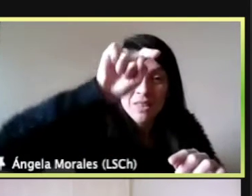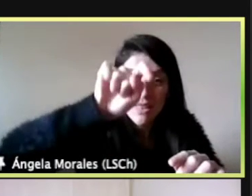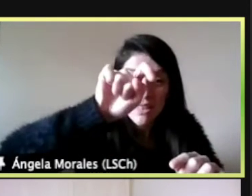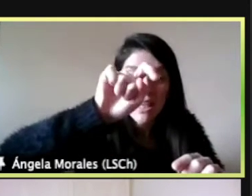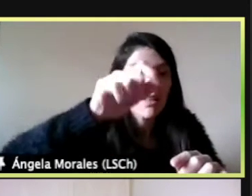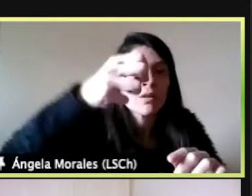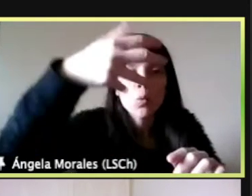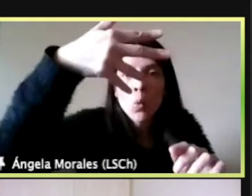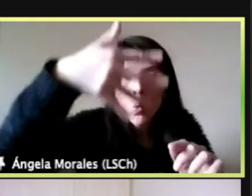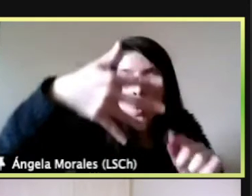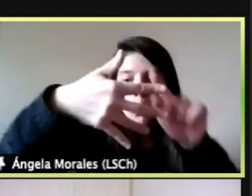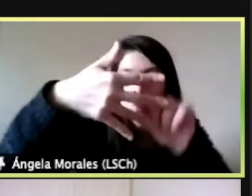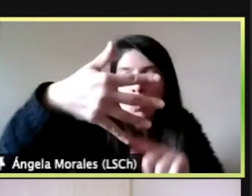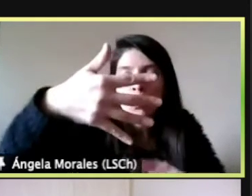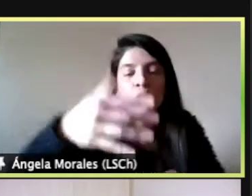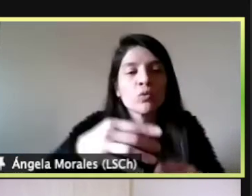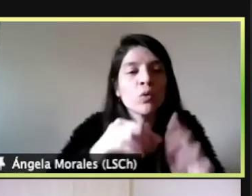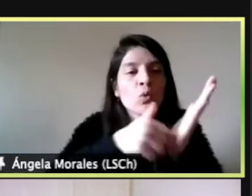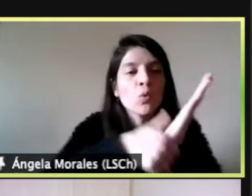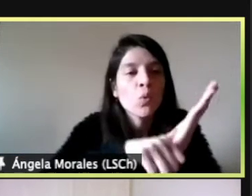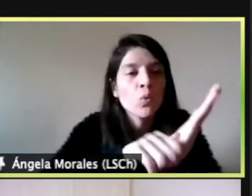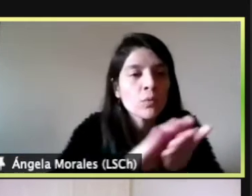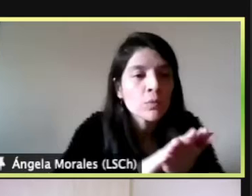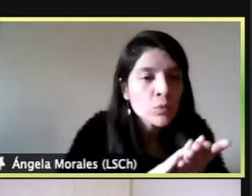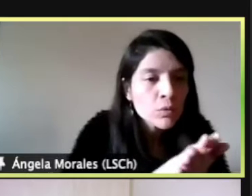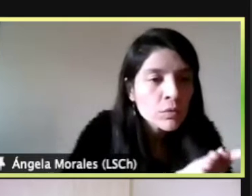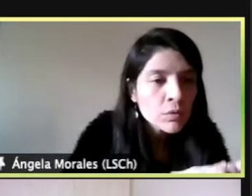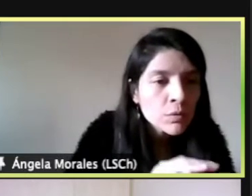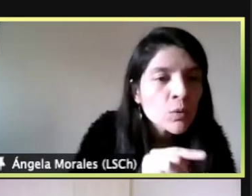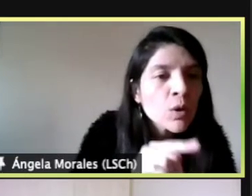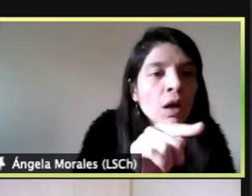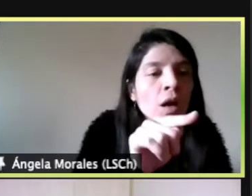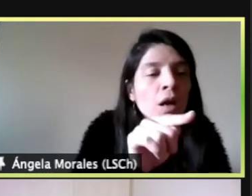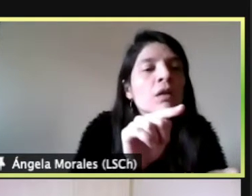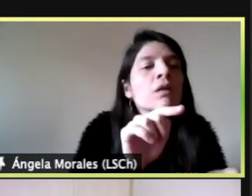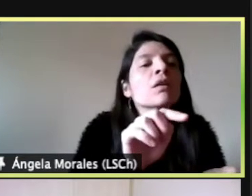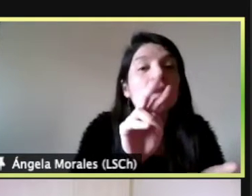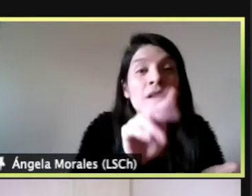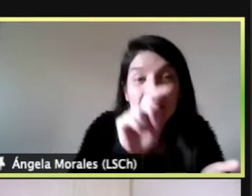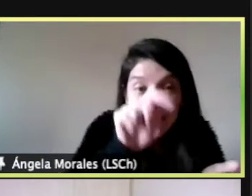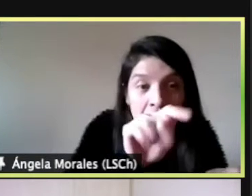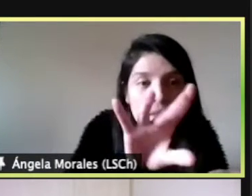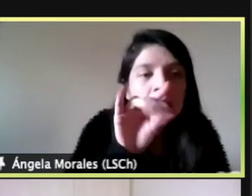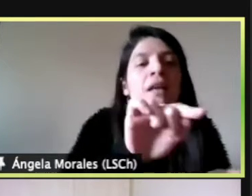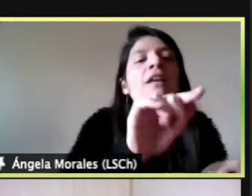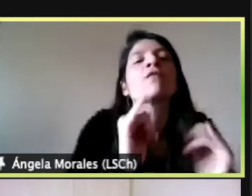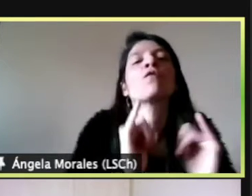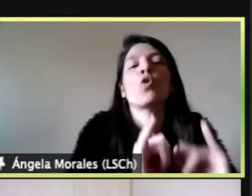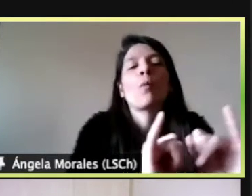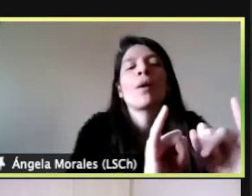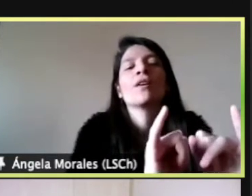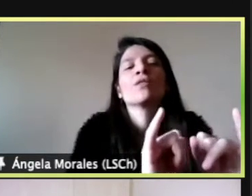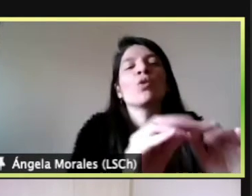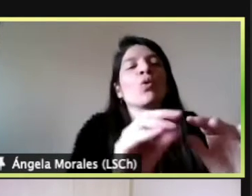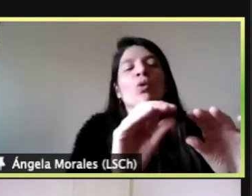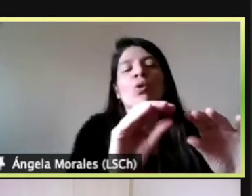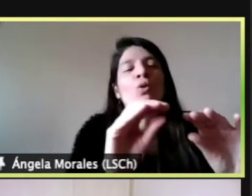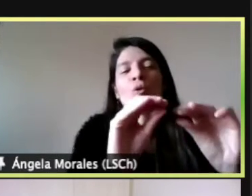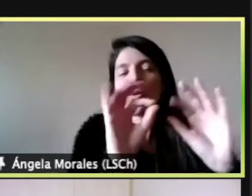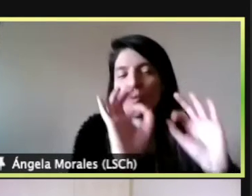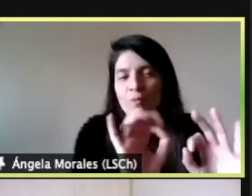ejemplo, a este y me da la información concreta de esa persona. Puedo ir cambiando hacia otra